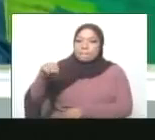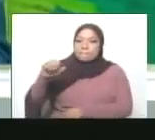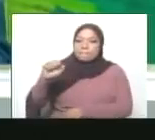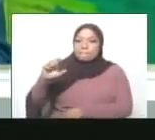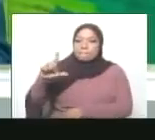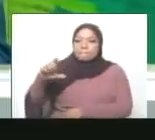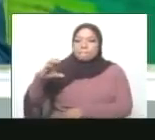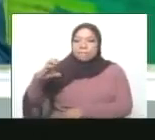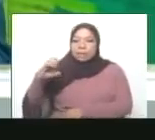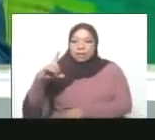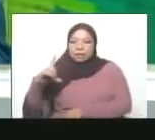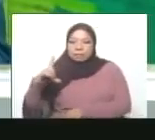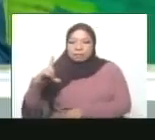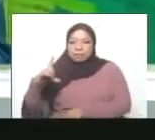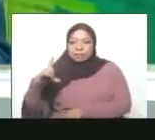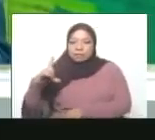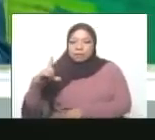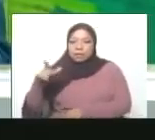Malek Prevost.